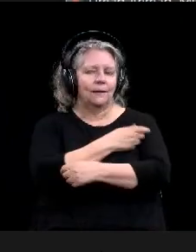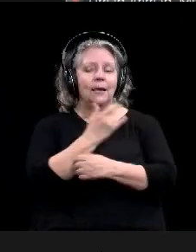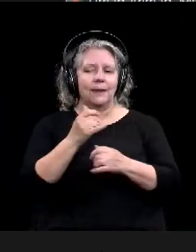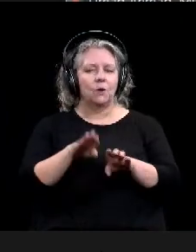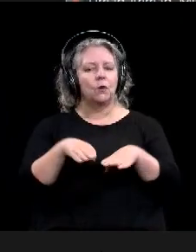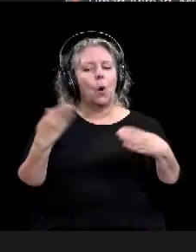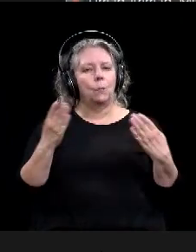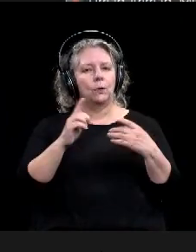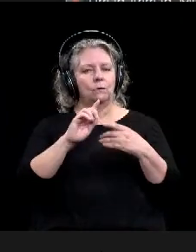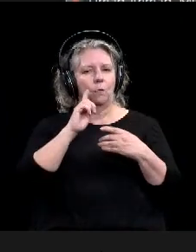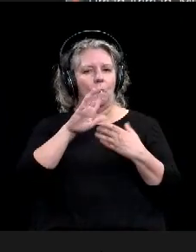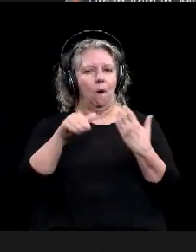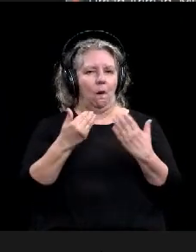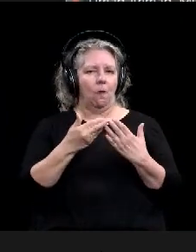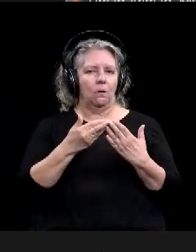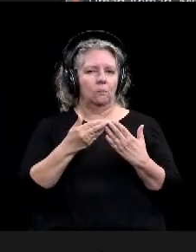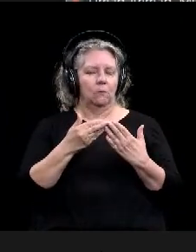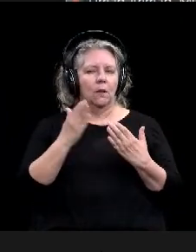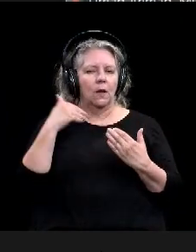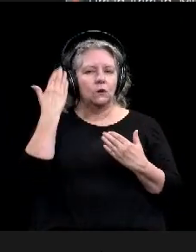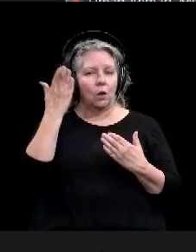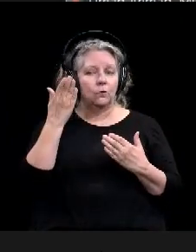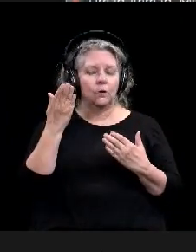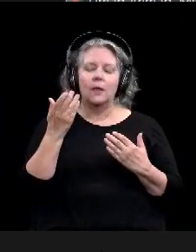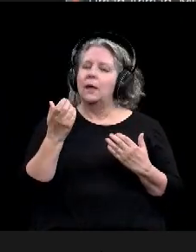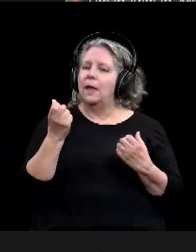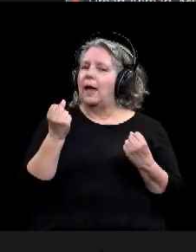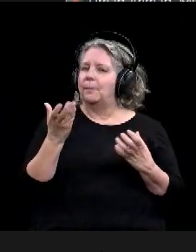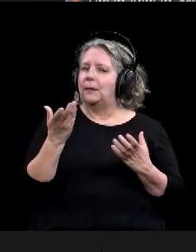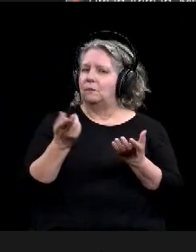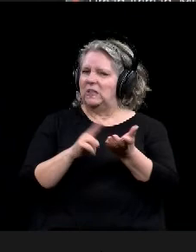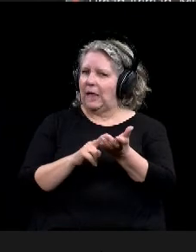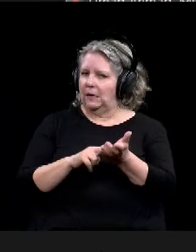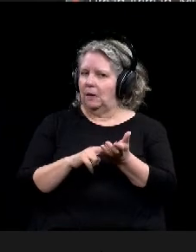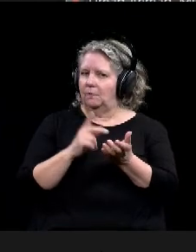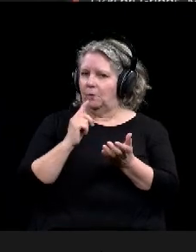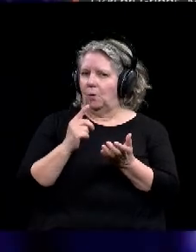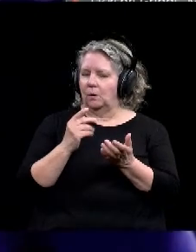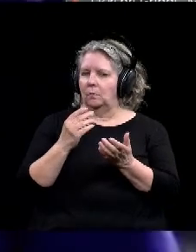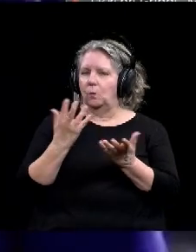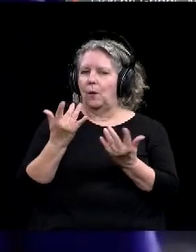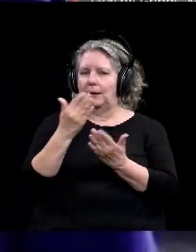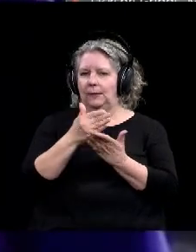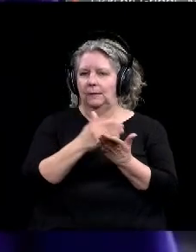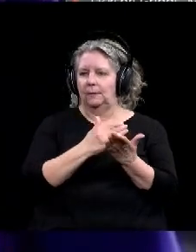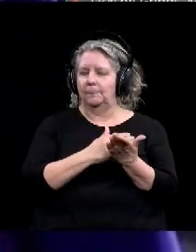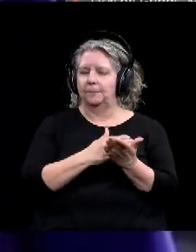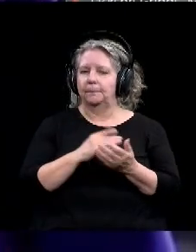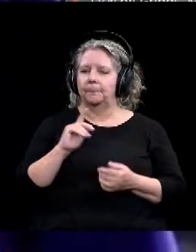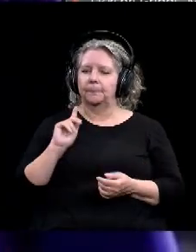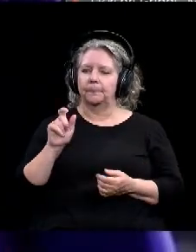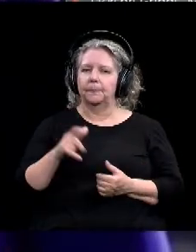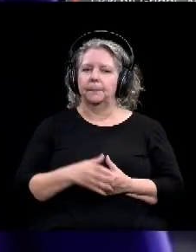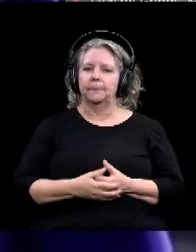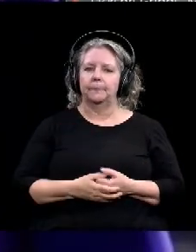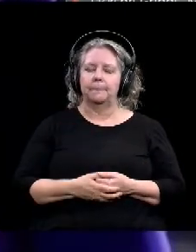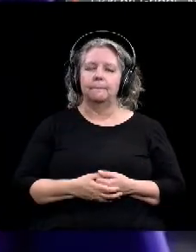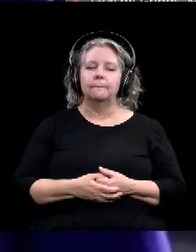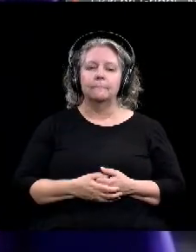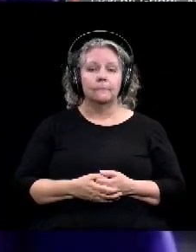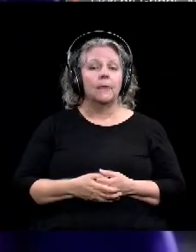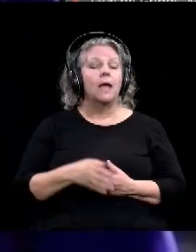han ha escribido para esta vacuna y contado tiempo es las tiempo de espera